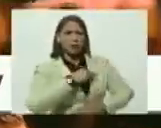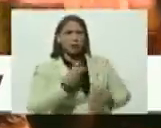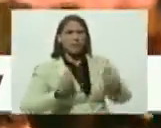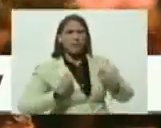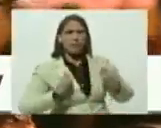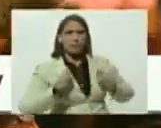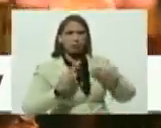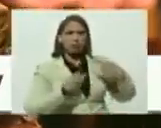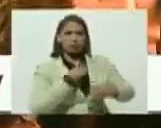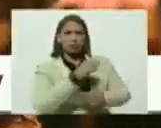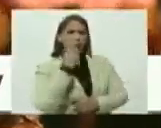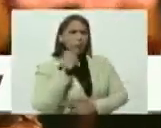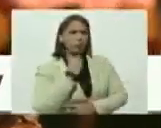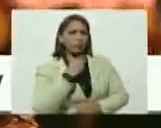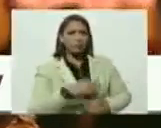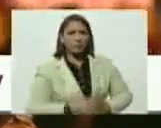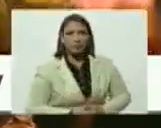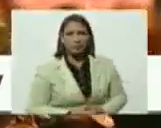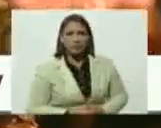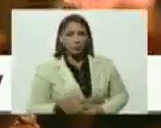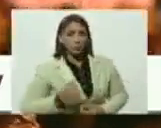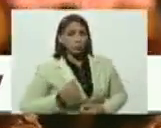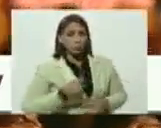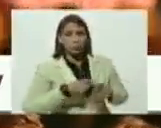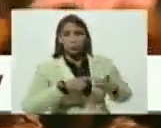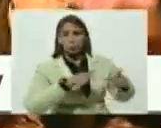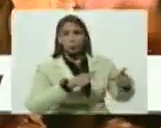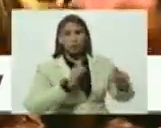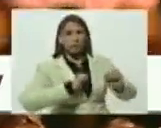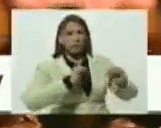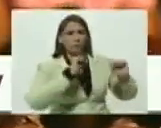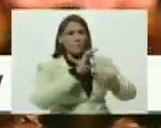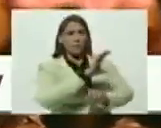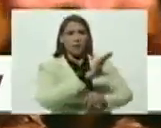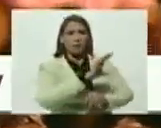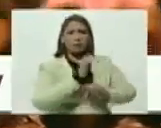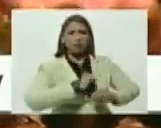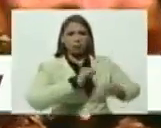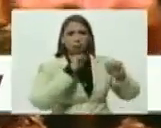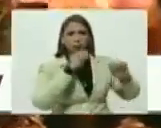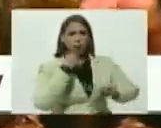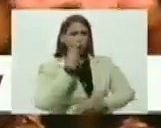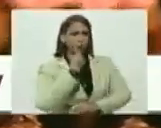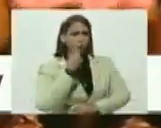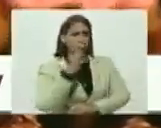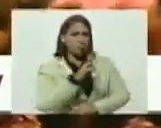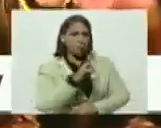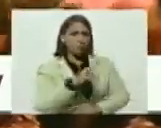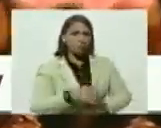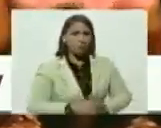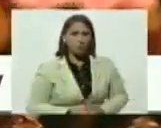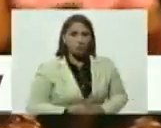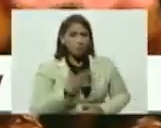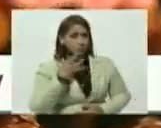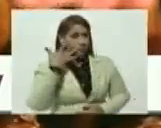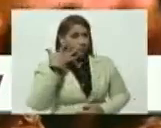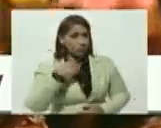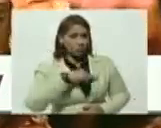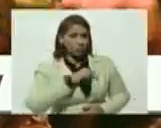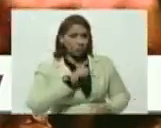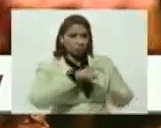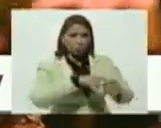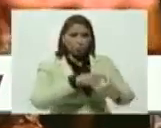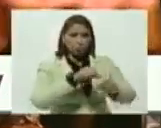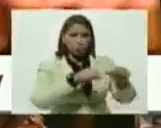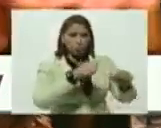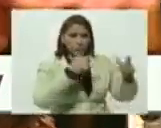la revolución bolivariana en cualquier espacio. ¡Que viva la patria! ¡Que viva la juventud venezolana! Y orgullosos de ser de la generación